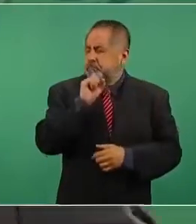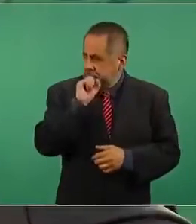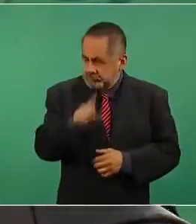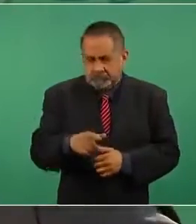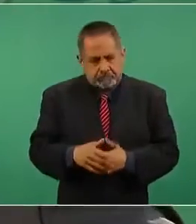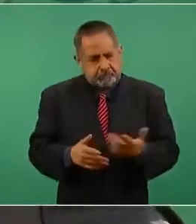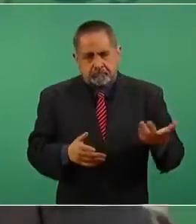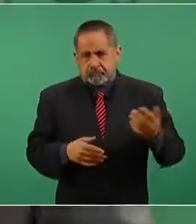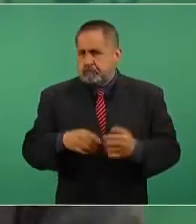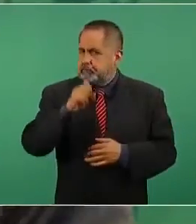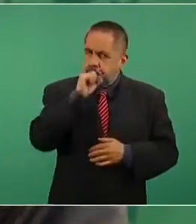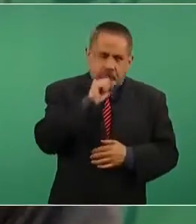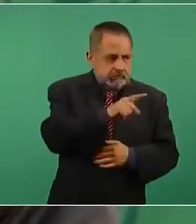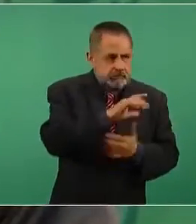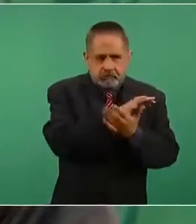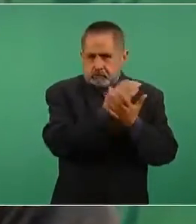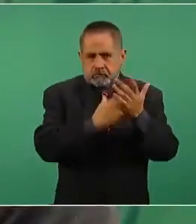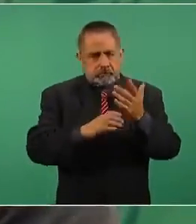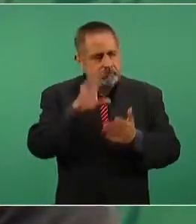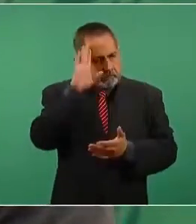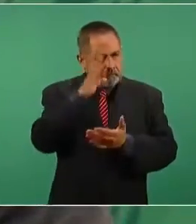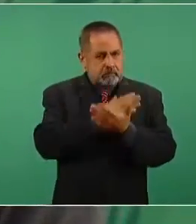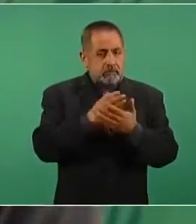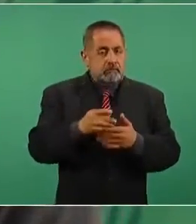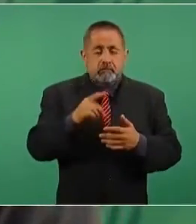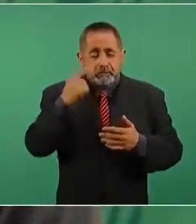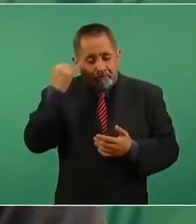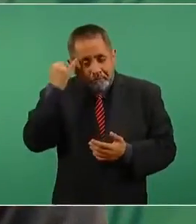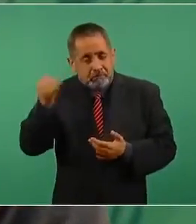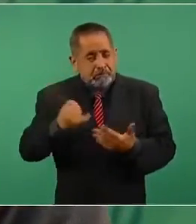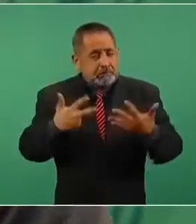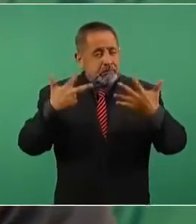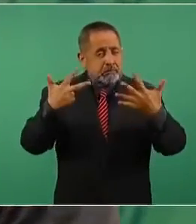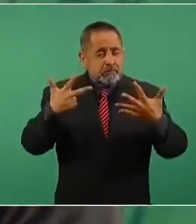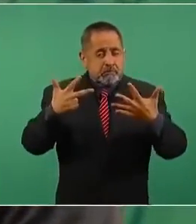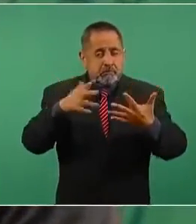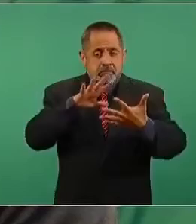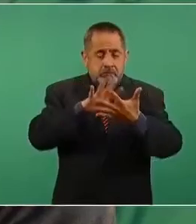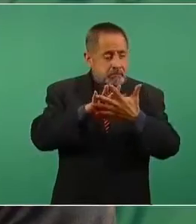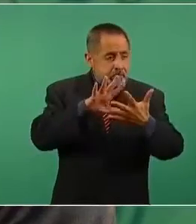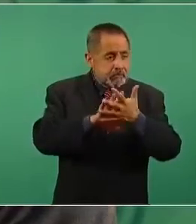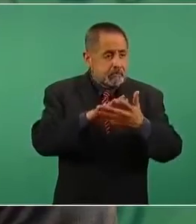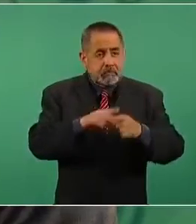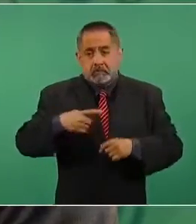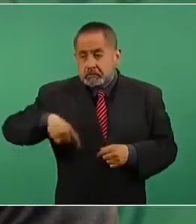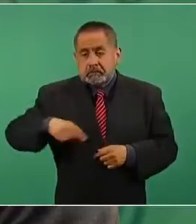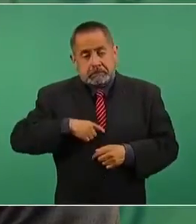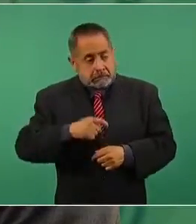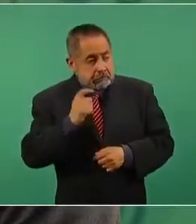porque pues ahí también 8 reclusorios hay que pagar